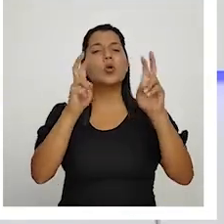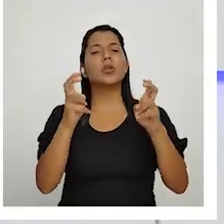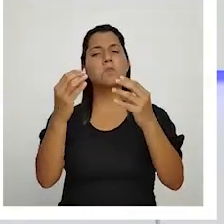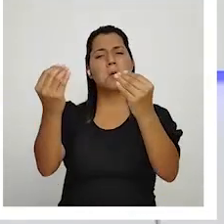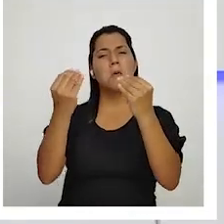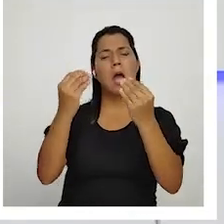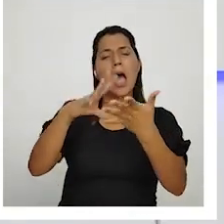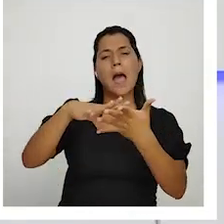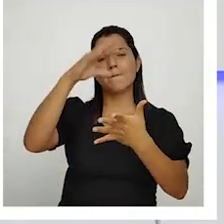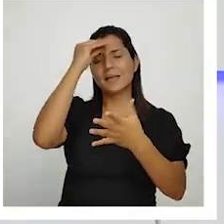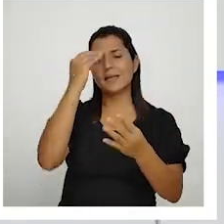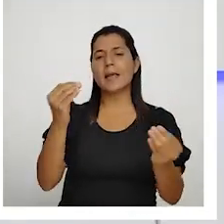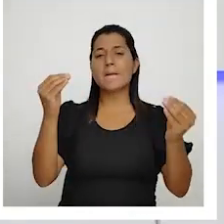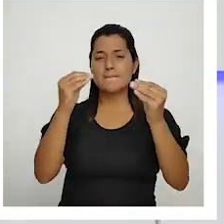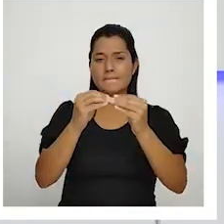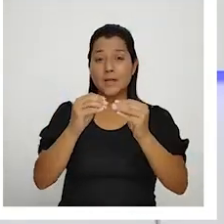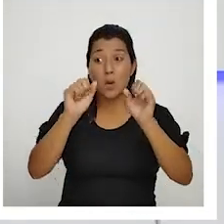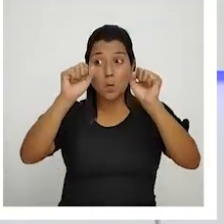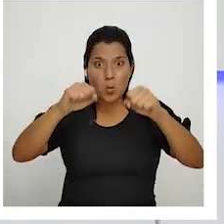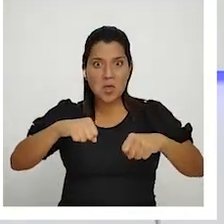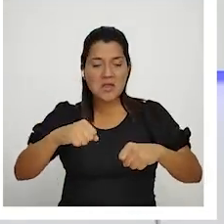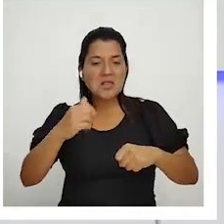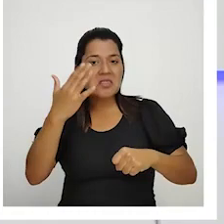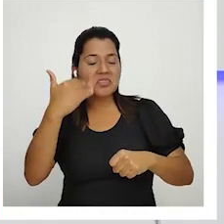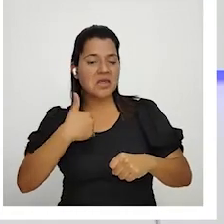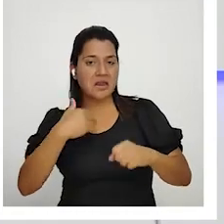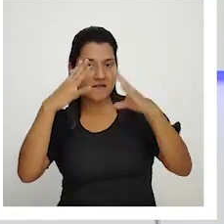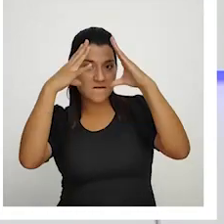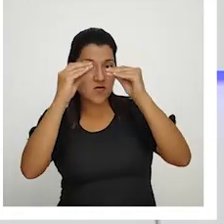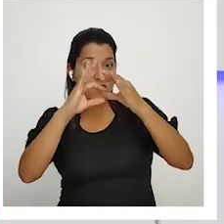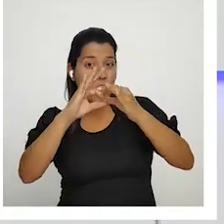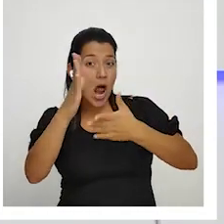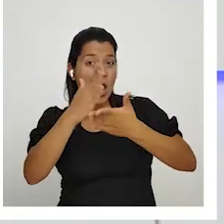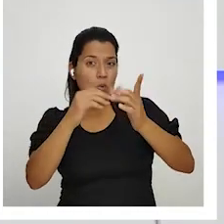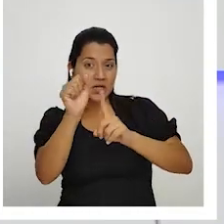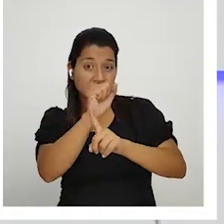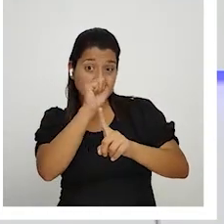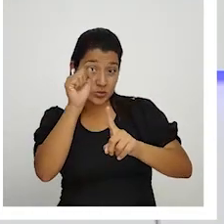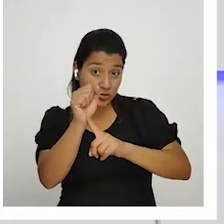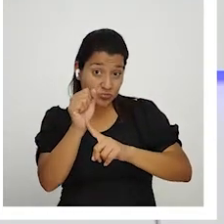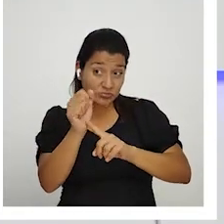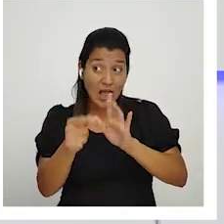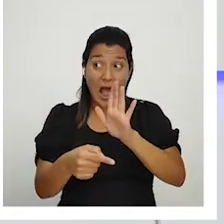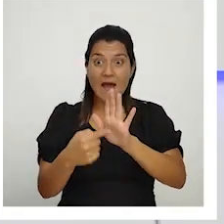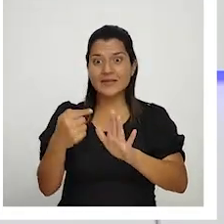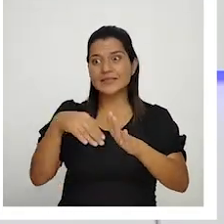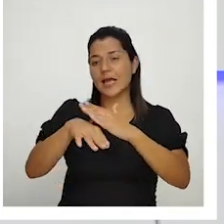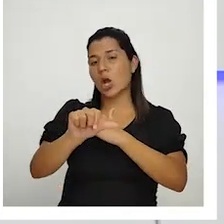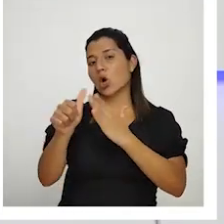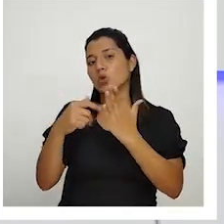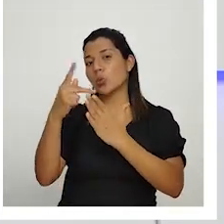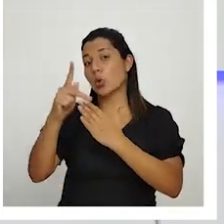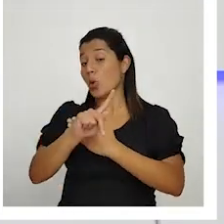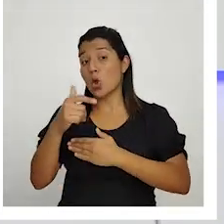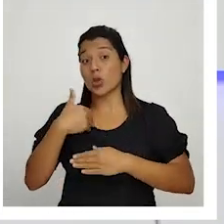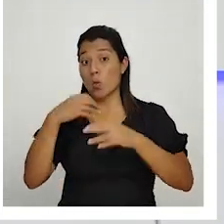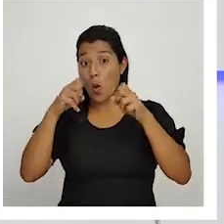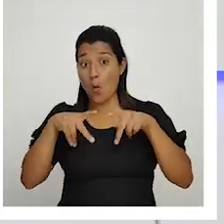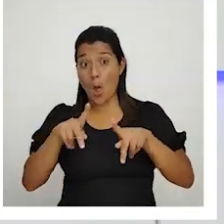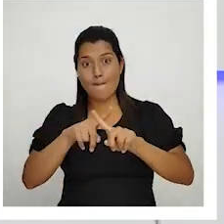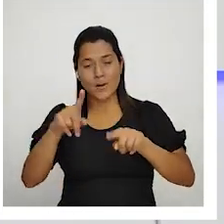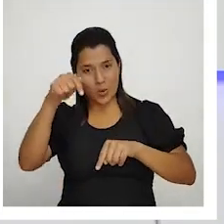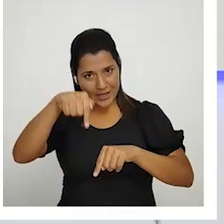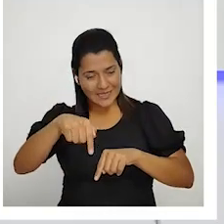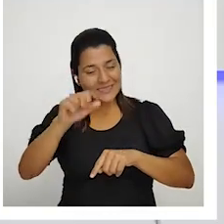poco más, a informarnos sobre ciertas situaciones que tal vez en ciertos espacios no podemos tener esa oportunidad, pero acá le damos esa oportunidad